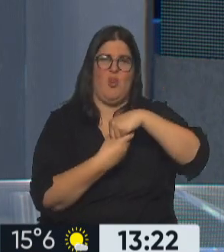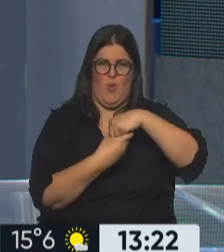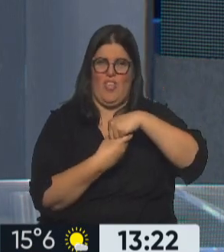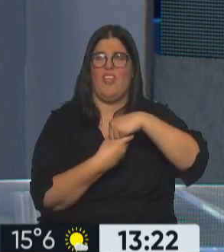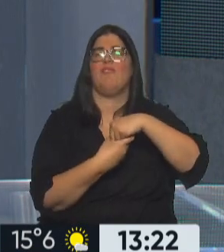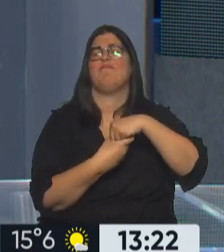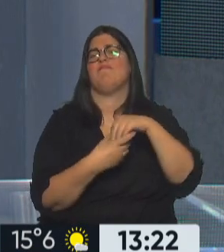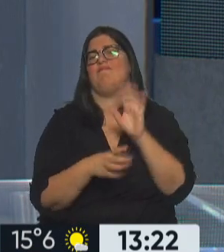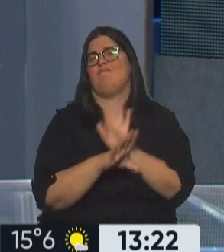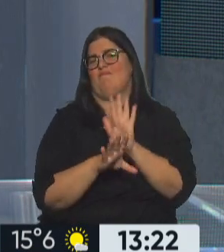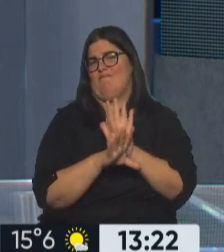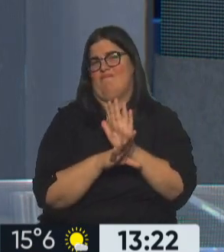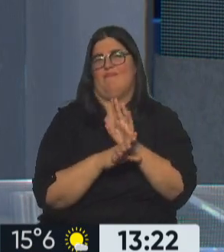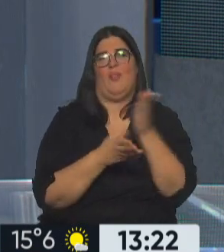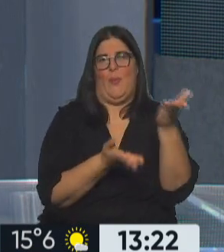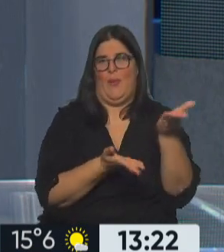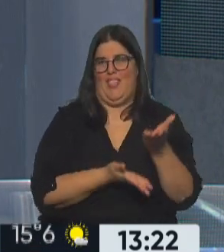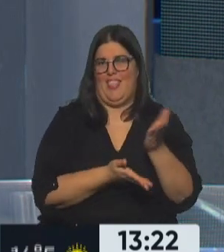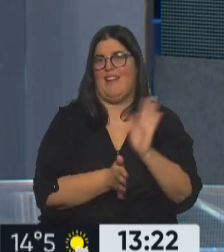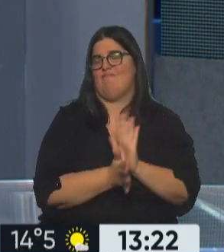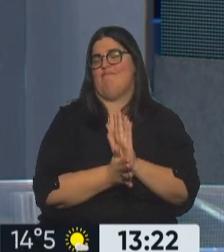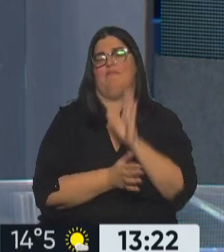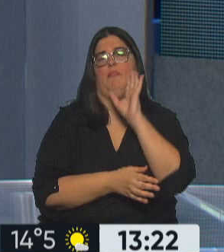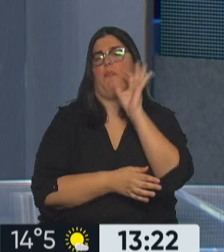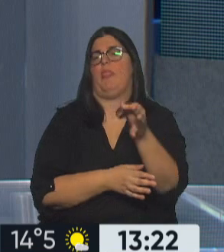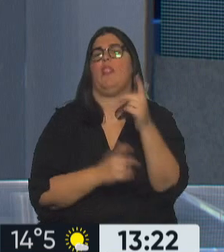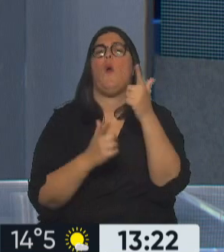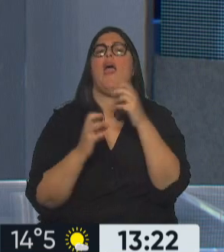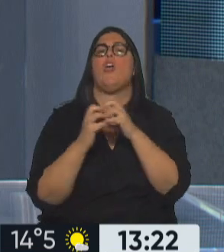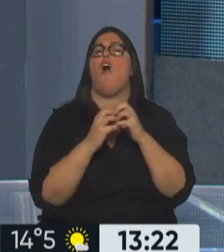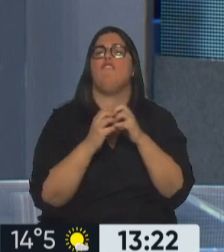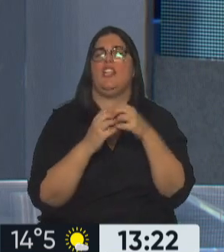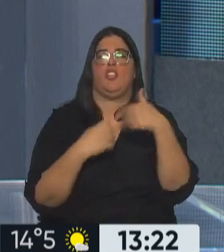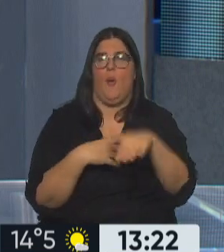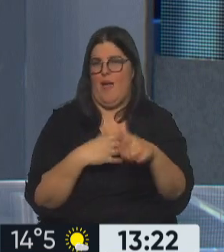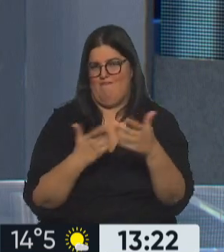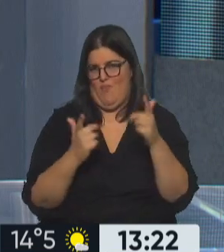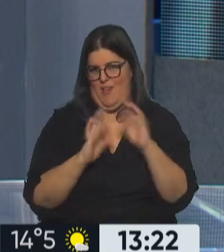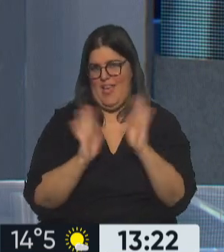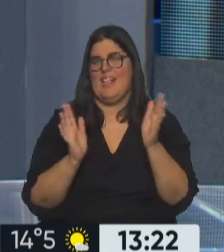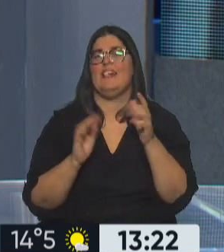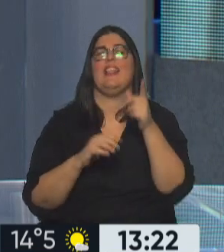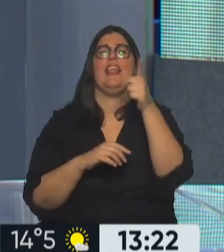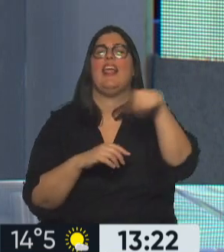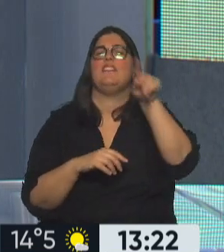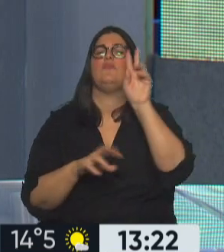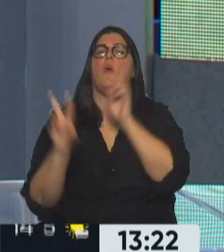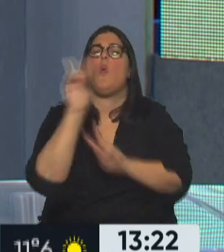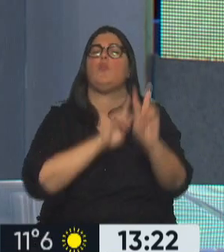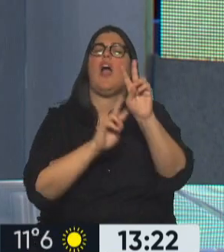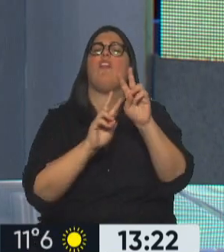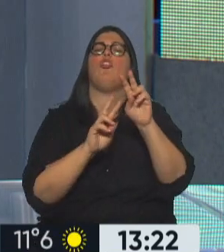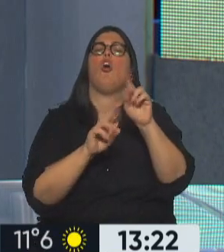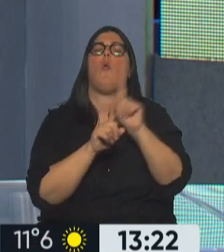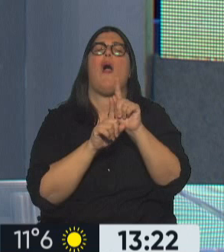la membresía, creo que demuestra que no hay un conflicto inherente, que lo que hay es la búsqueda de distintos espacios